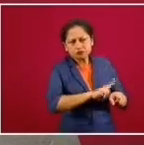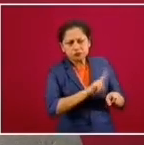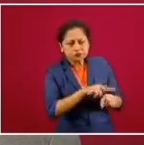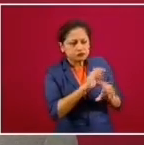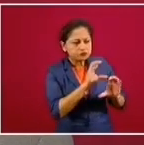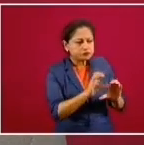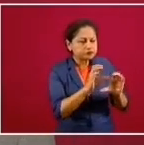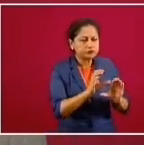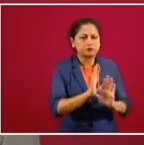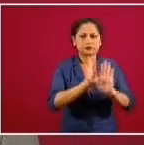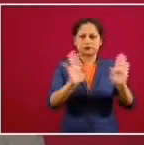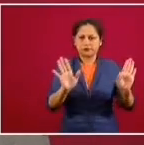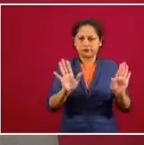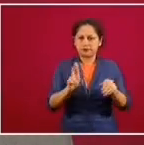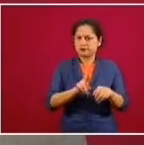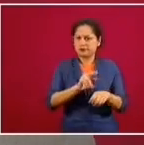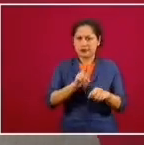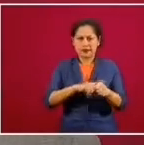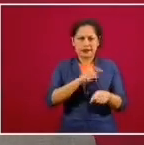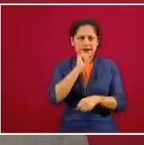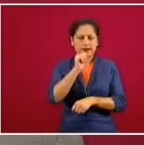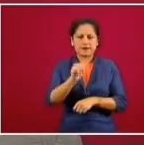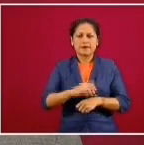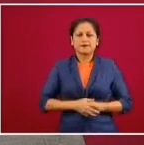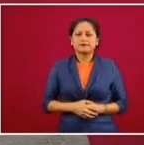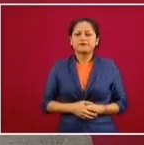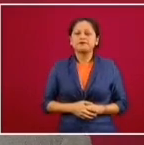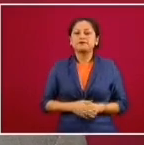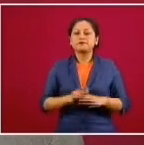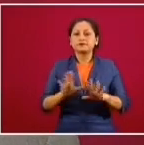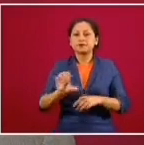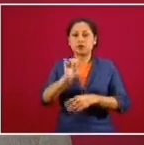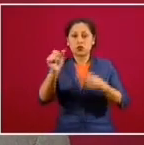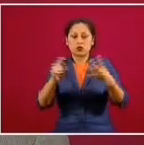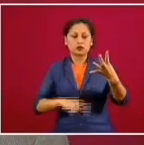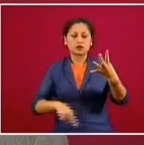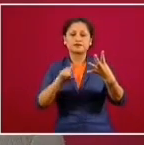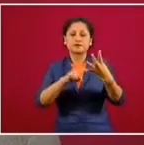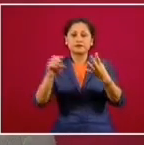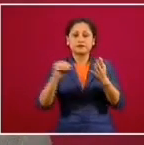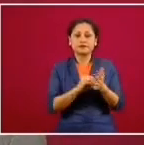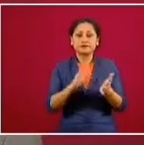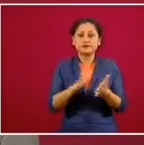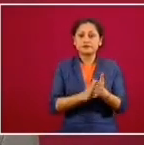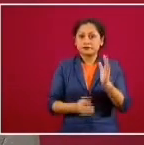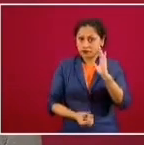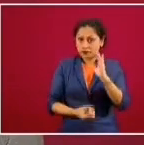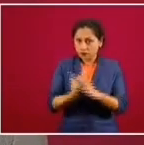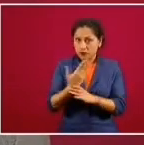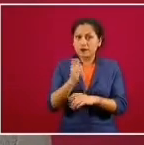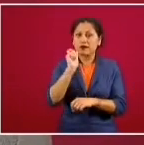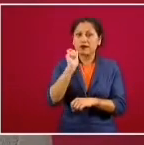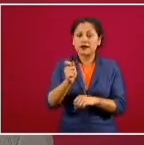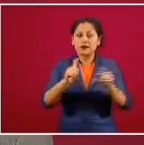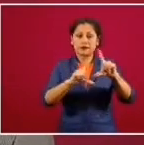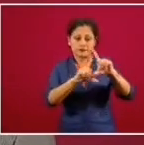Cuarta medida, que también es nueva, la recomendación: segmentar la movilidad en el territorio